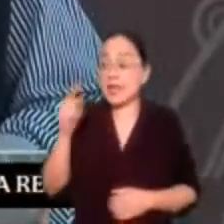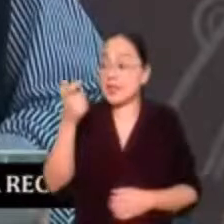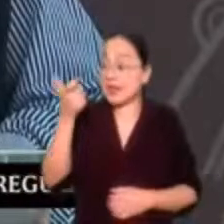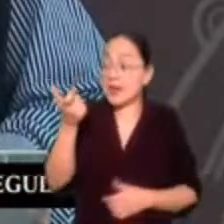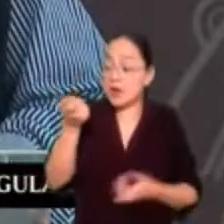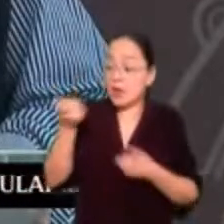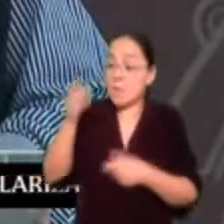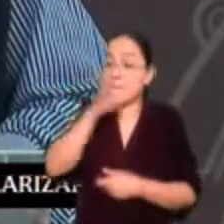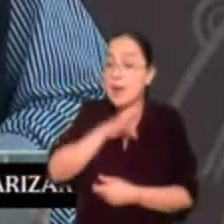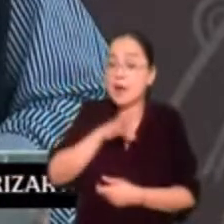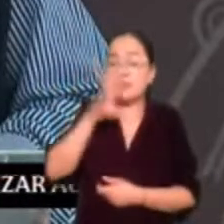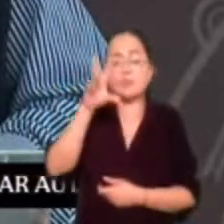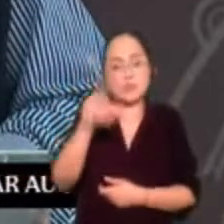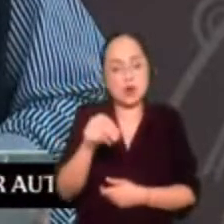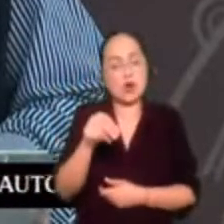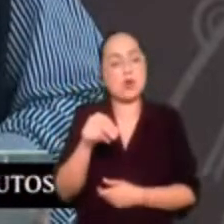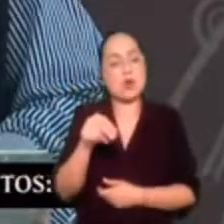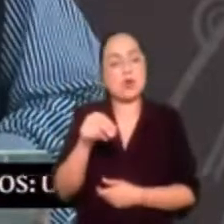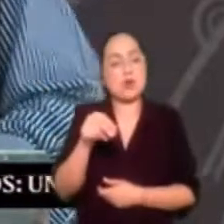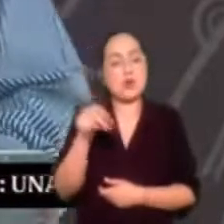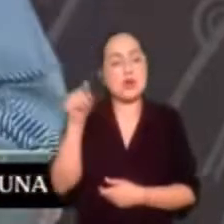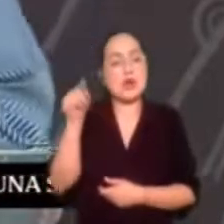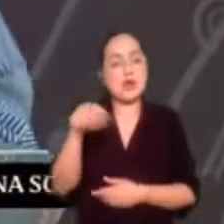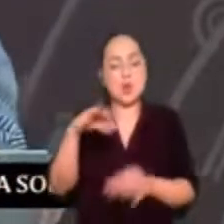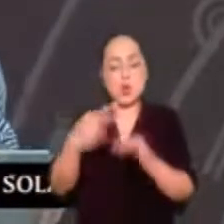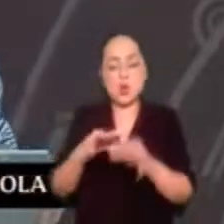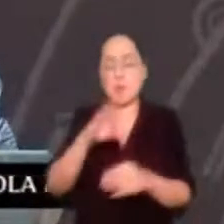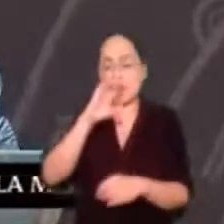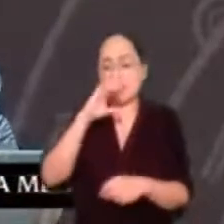un cumplimiento de una responsabilidad.